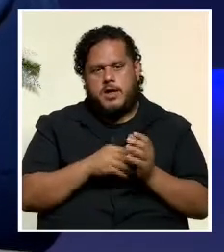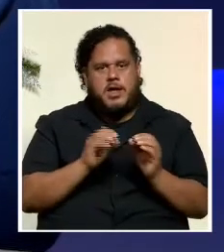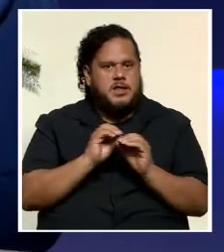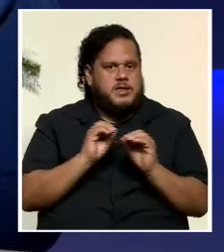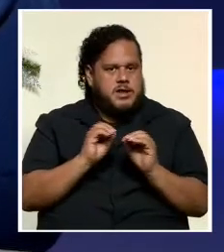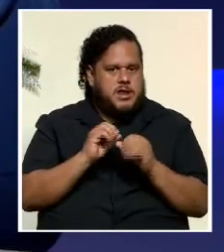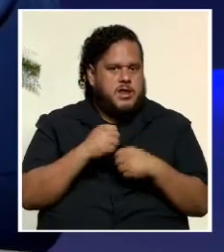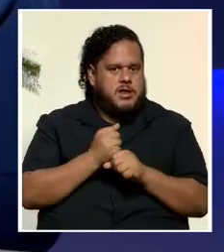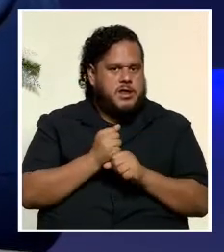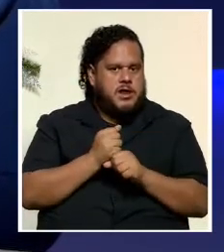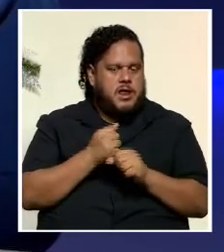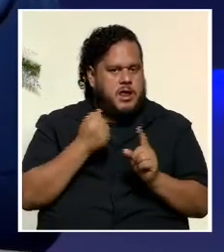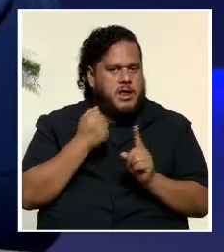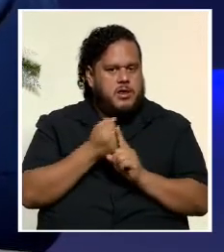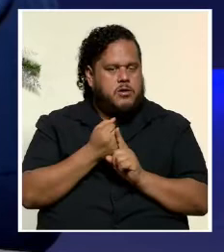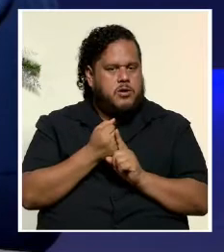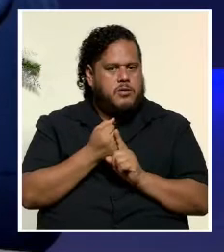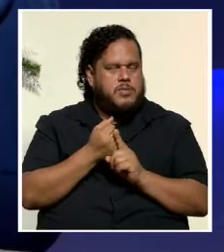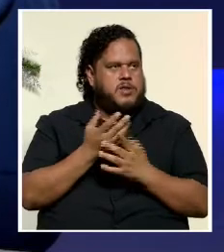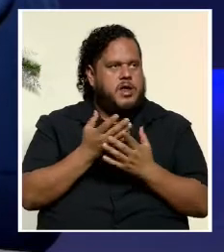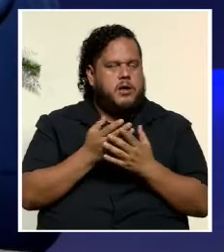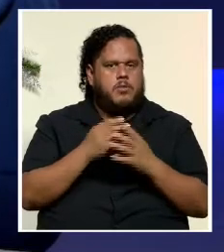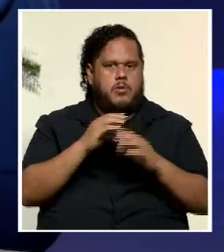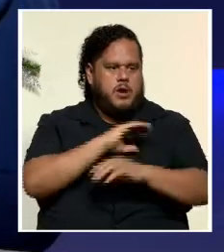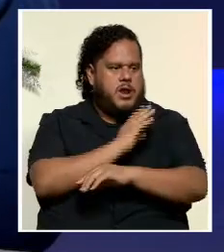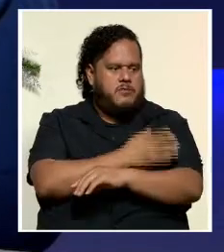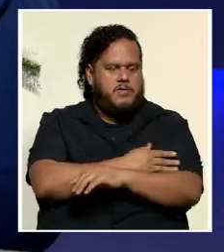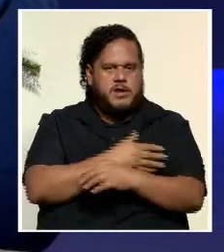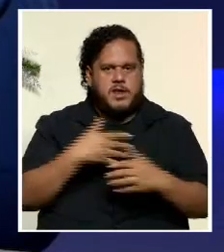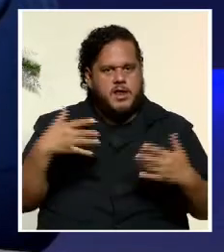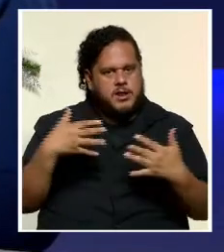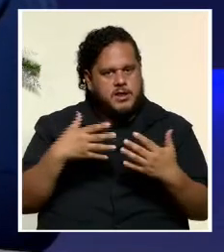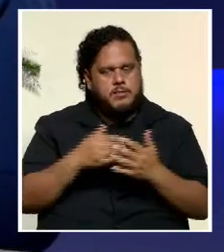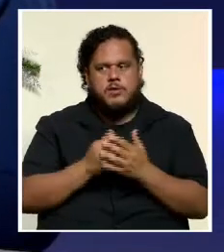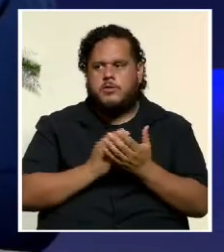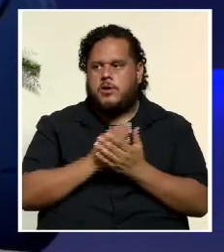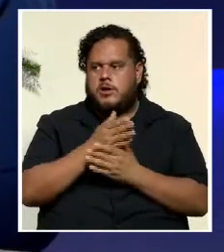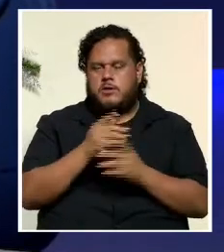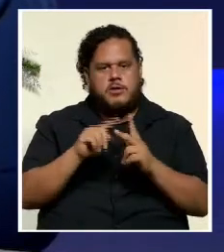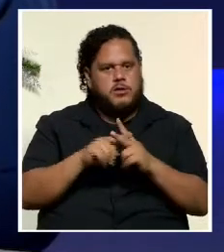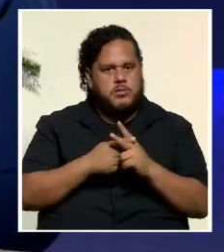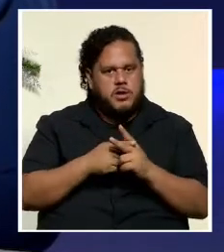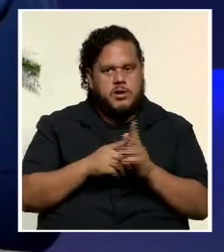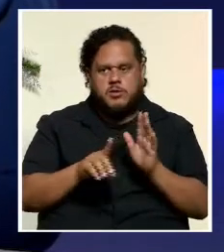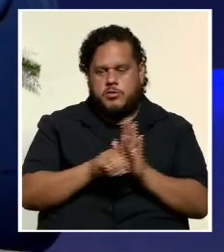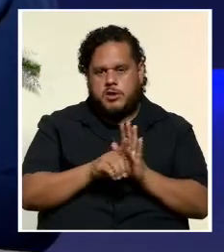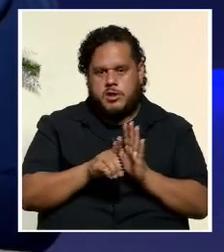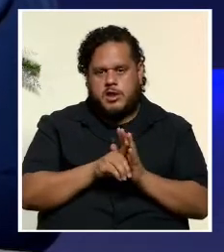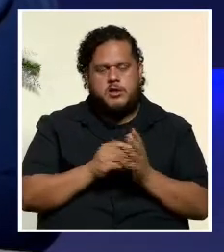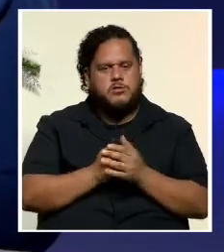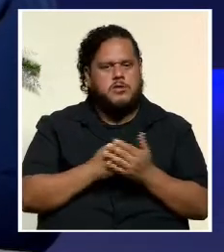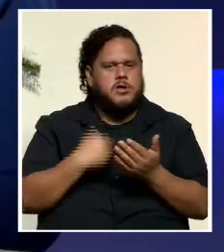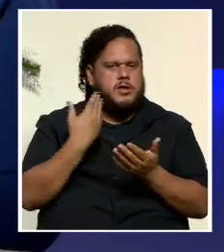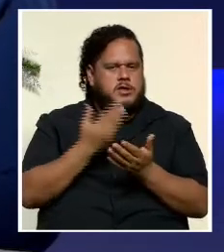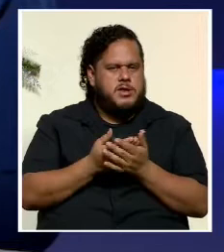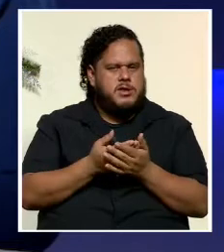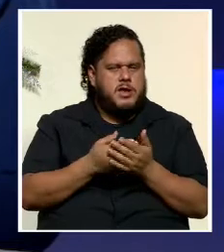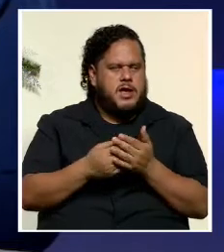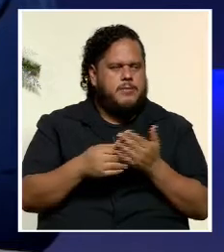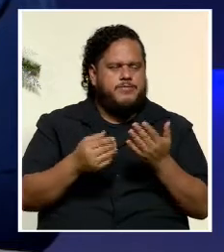golpes de Estado por la fuerza de las armas, sino a través de los mecanismos del derecho, se llega a